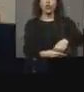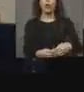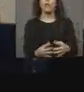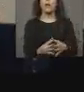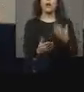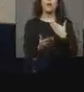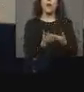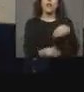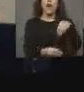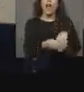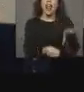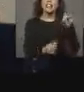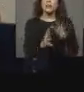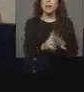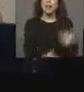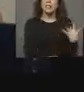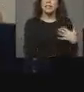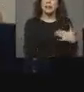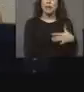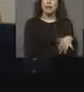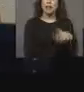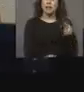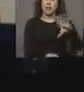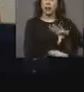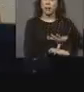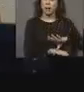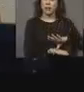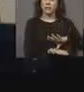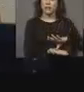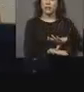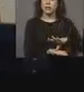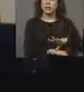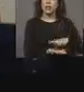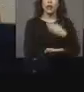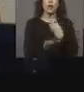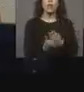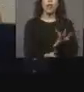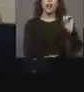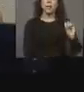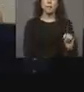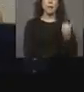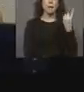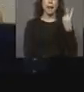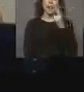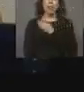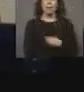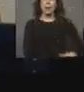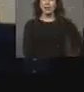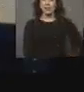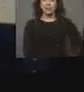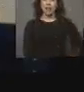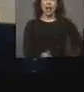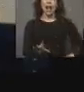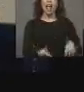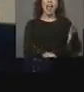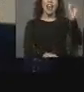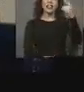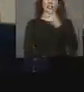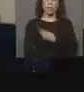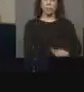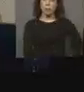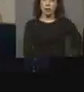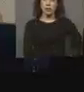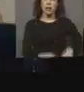mayor connotación a nivel nacional, es decir, las primarias presidenciales, elecciones presidenciales